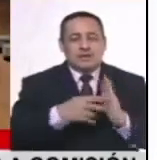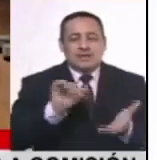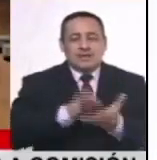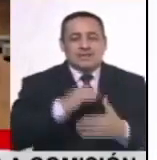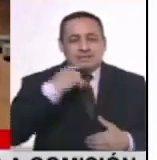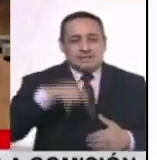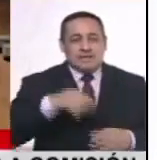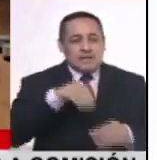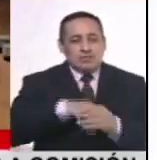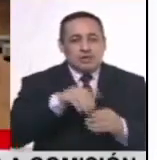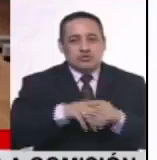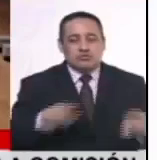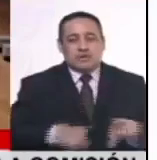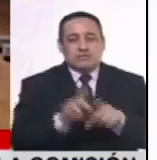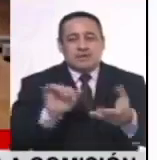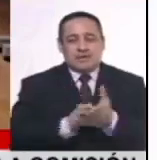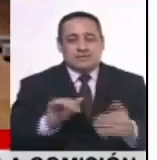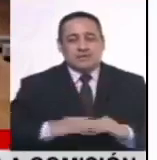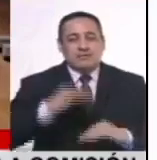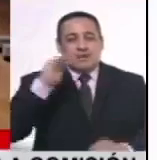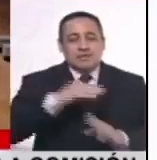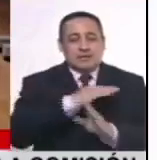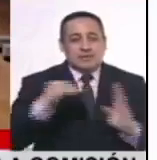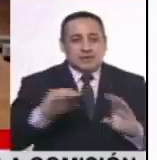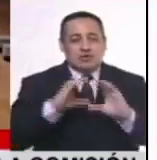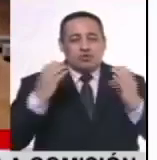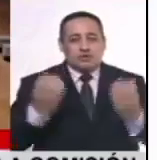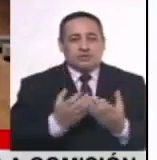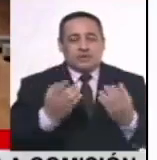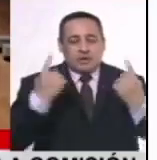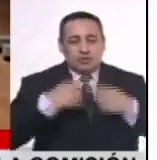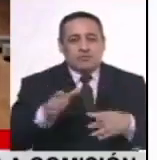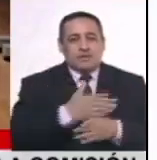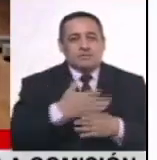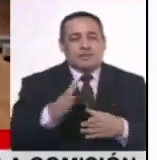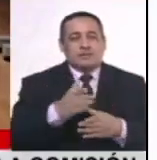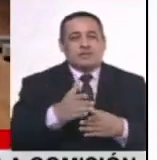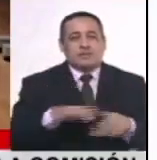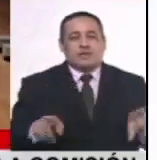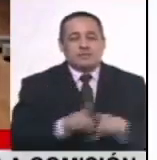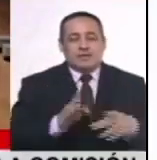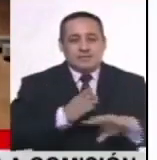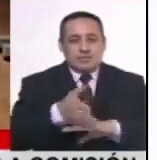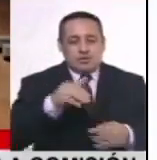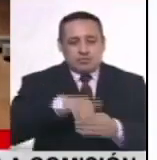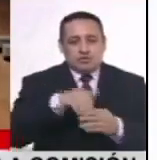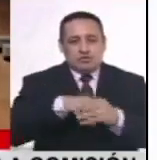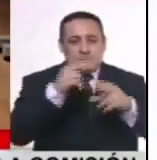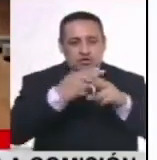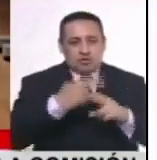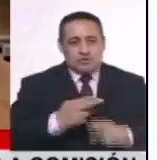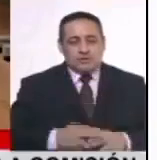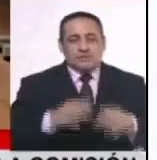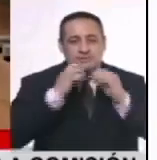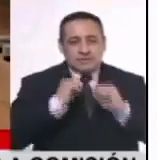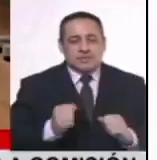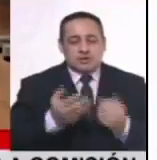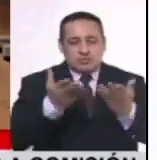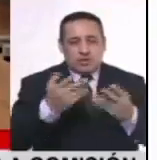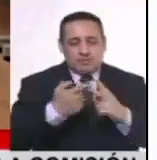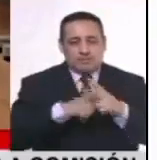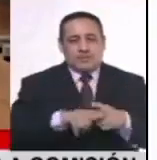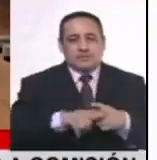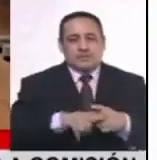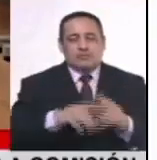requerirá que la votación favorable de más de la mitad de los congresistas participantes. Pasamos a la votación nominal. Secretario técnico, proceda